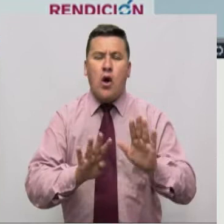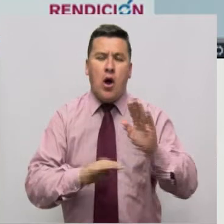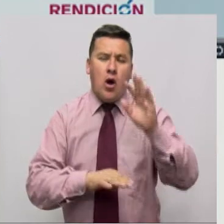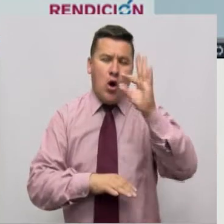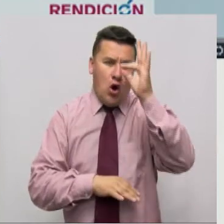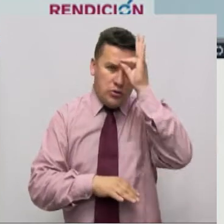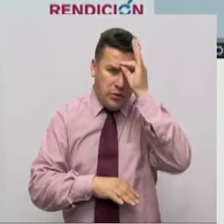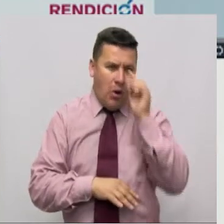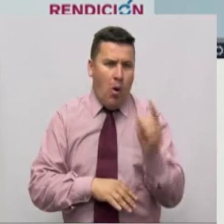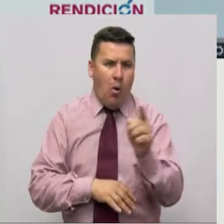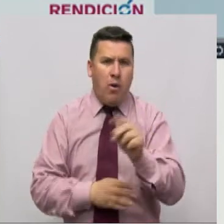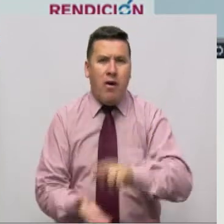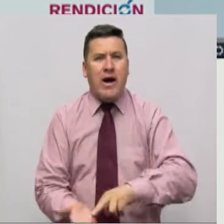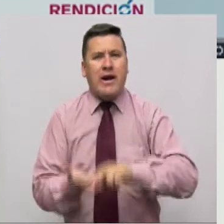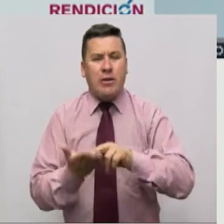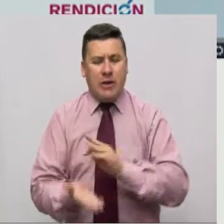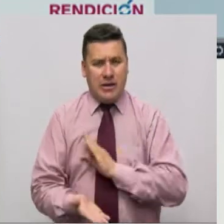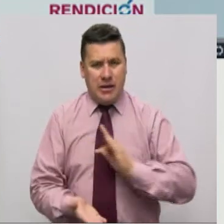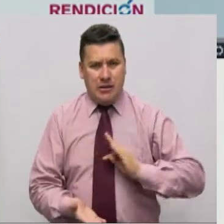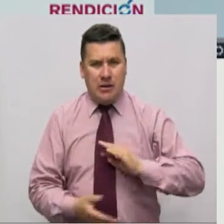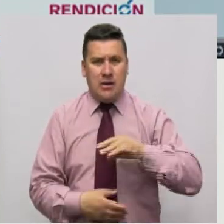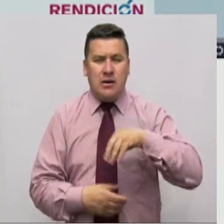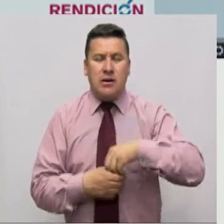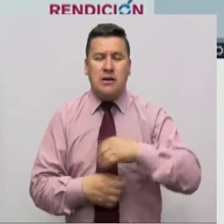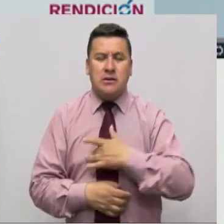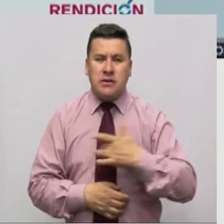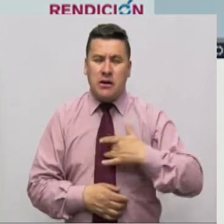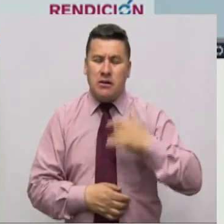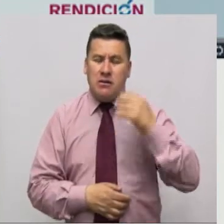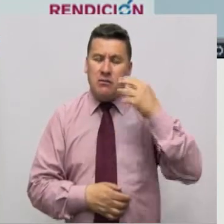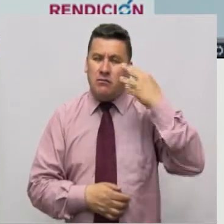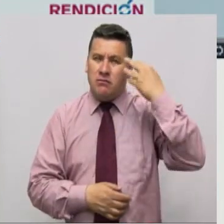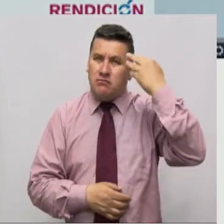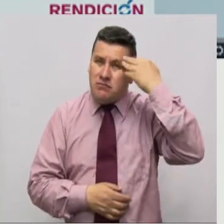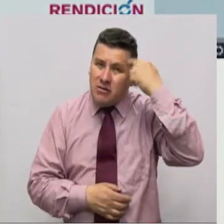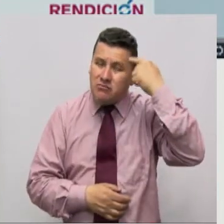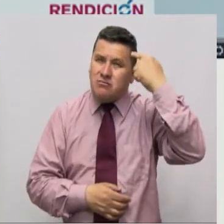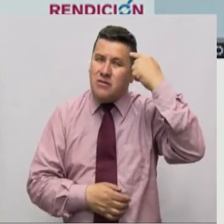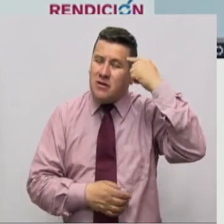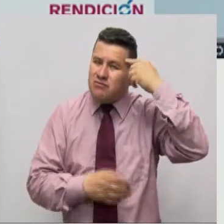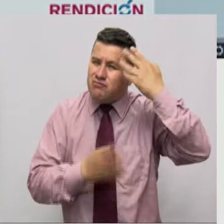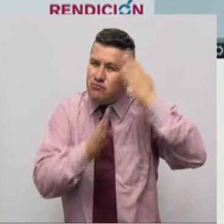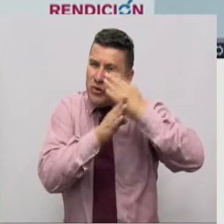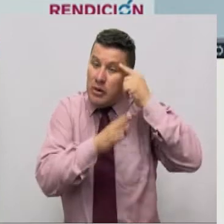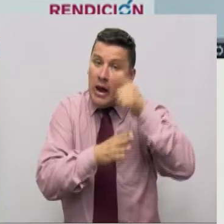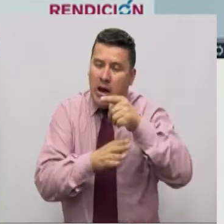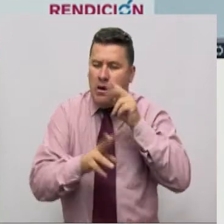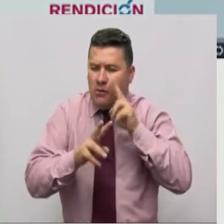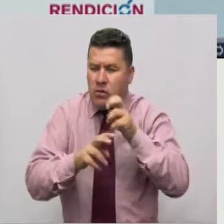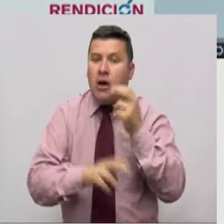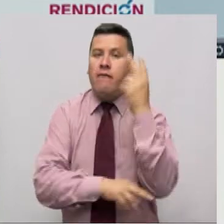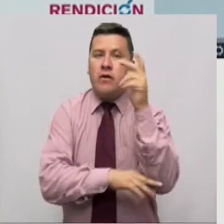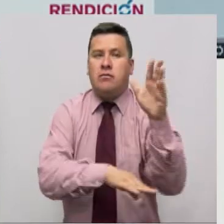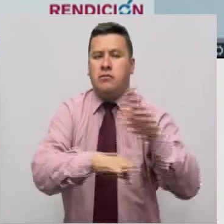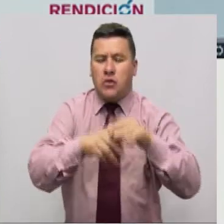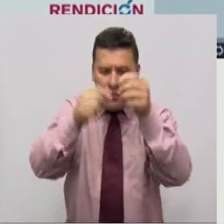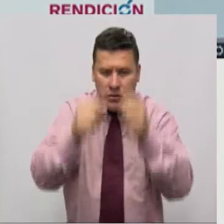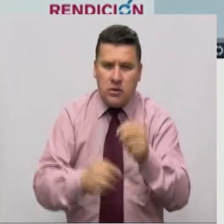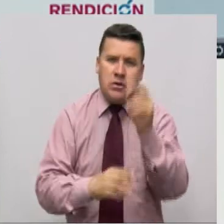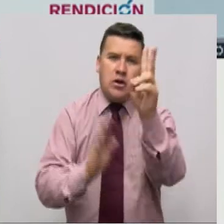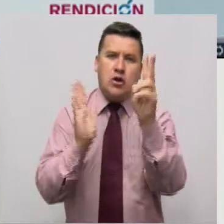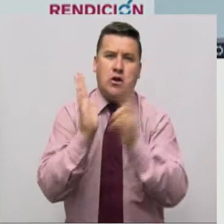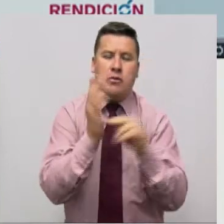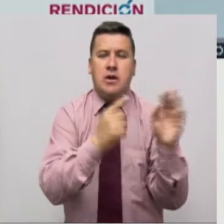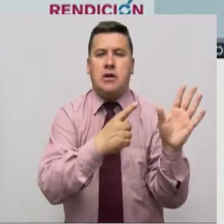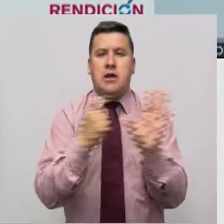9 clínicas y centros de rehabilitación en salud mental. La Contraloría ya imputó responsabilidad fiscal por la suma